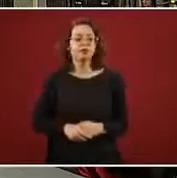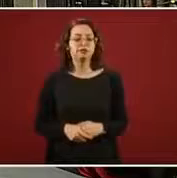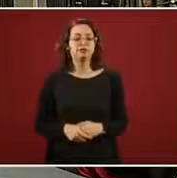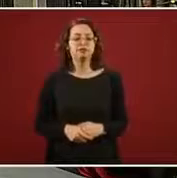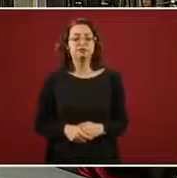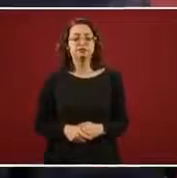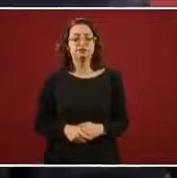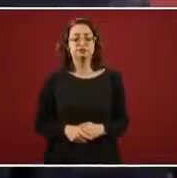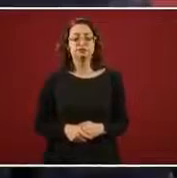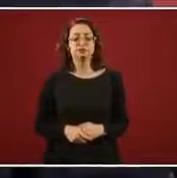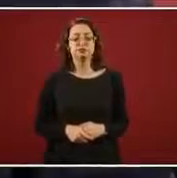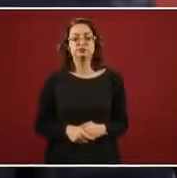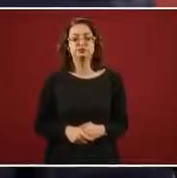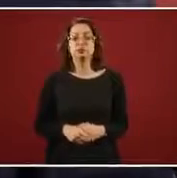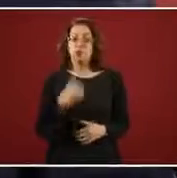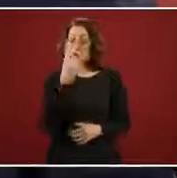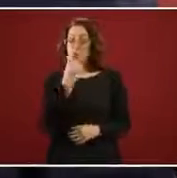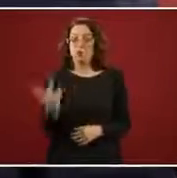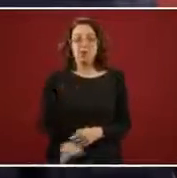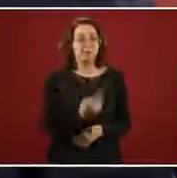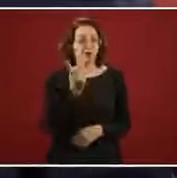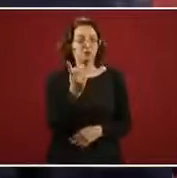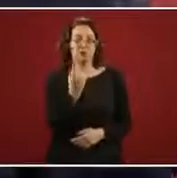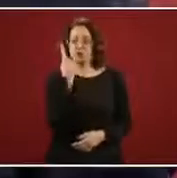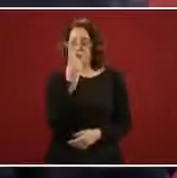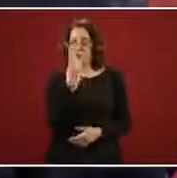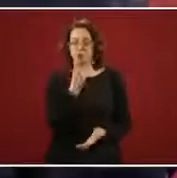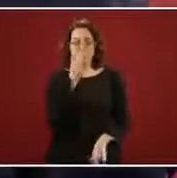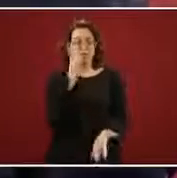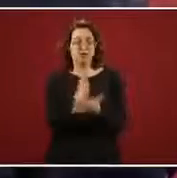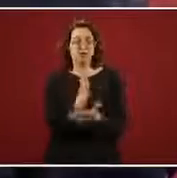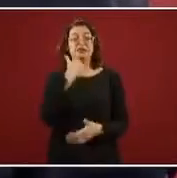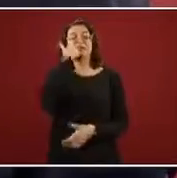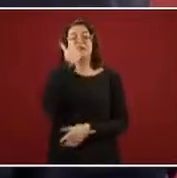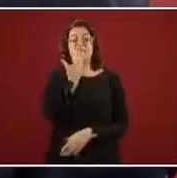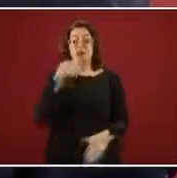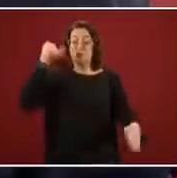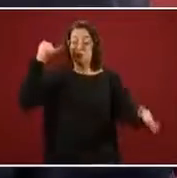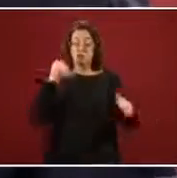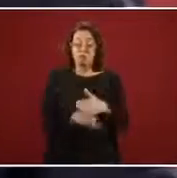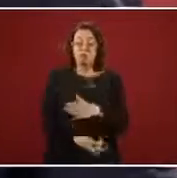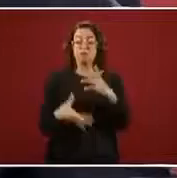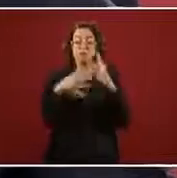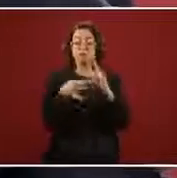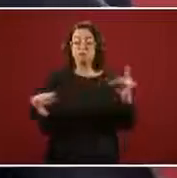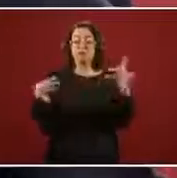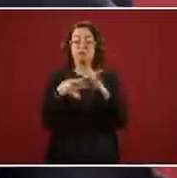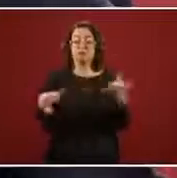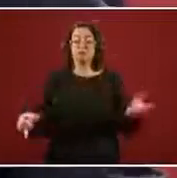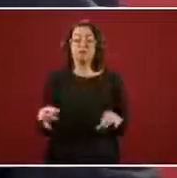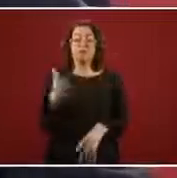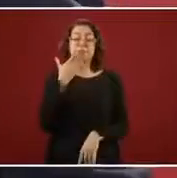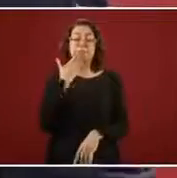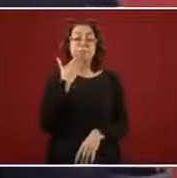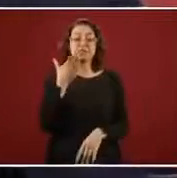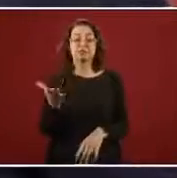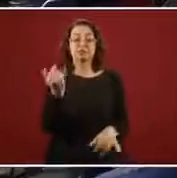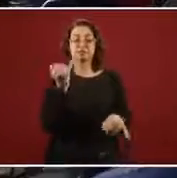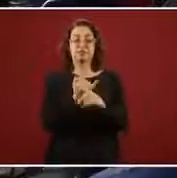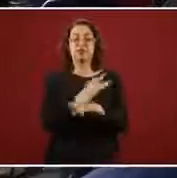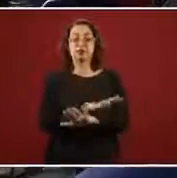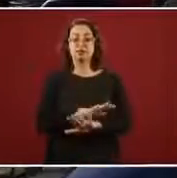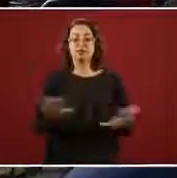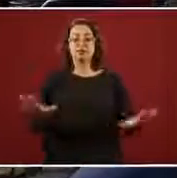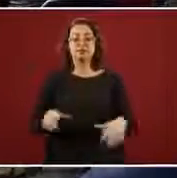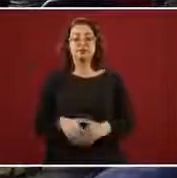la única, ¿no? Si te parece, porque me interesa mucho contestarla bien, porque va a ayudar a informar. A ver si no